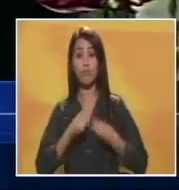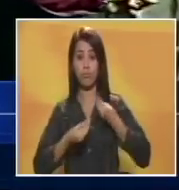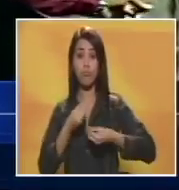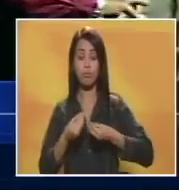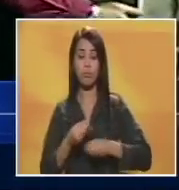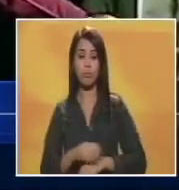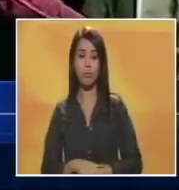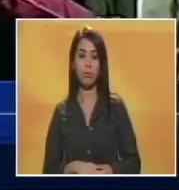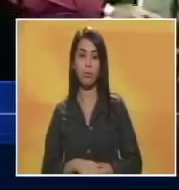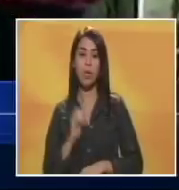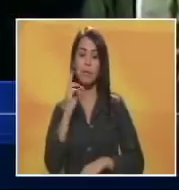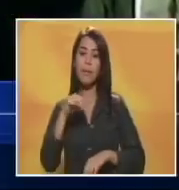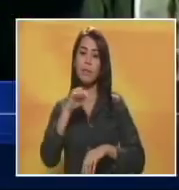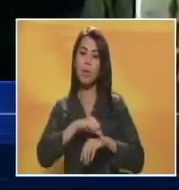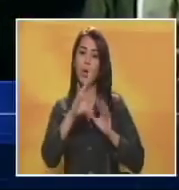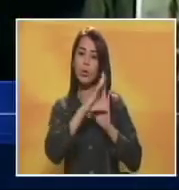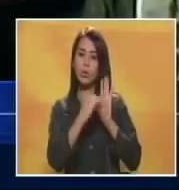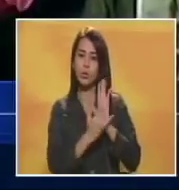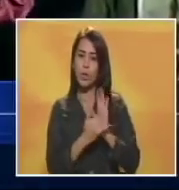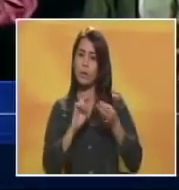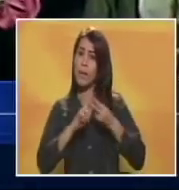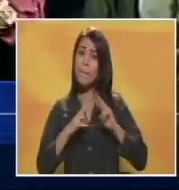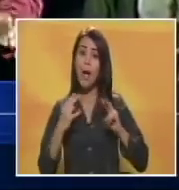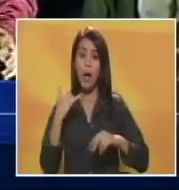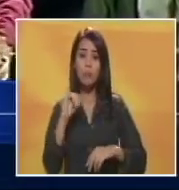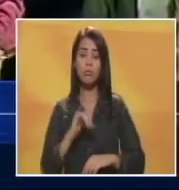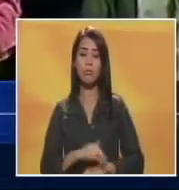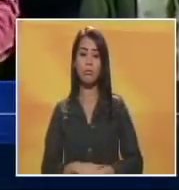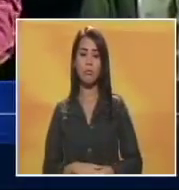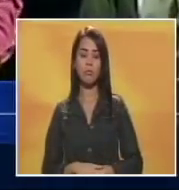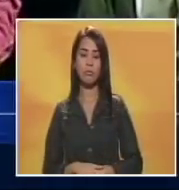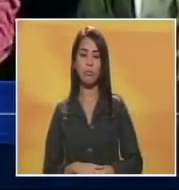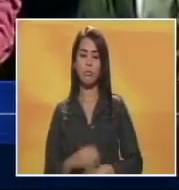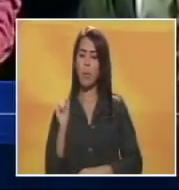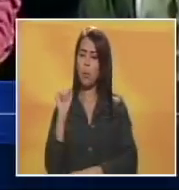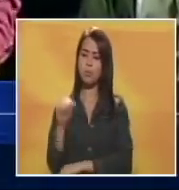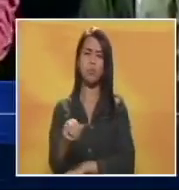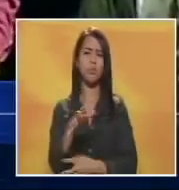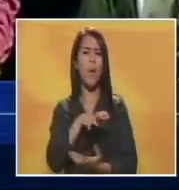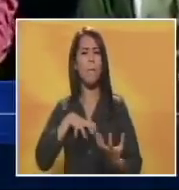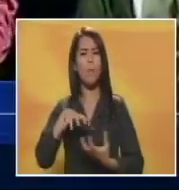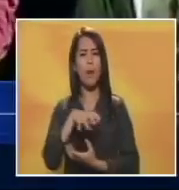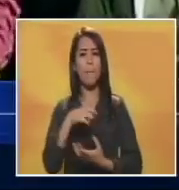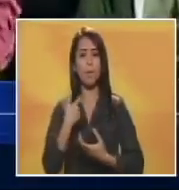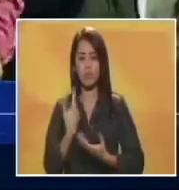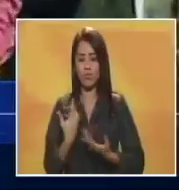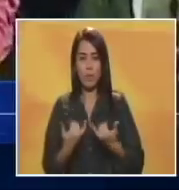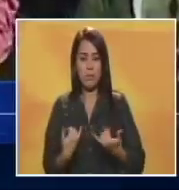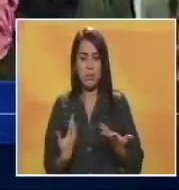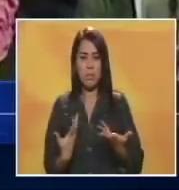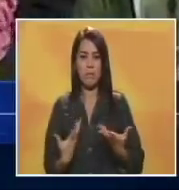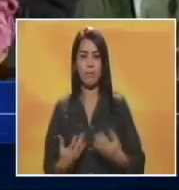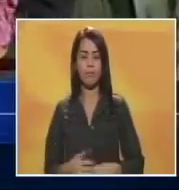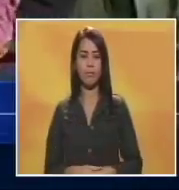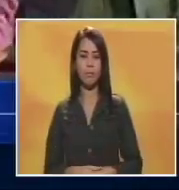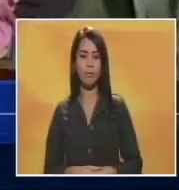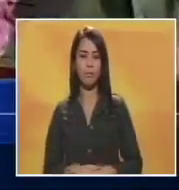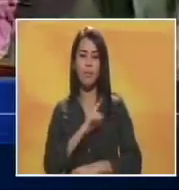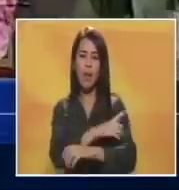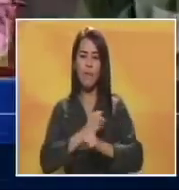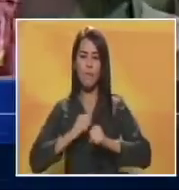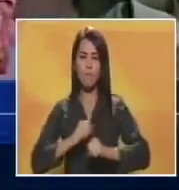me dijiste y yo te dije. No, Venezuela necesita, y yo lo voy a hacer, lo dije. Si el 30